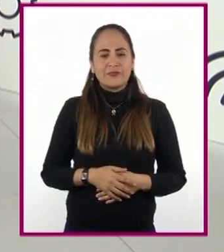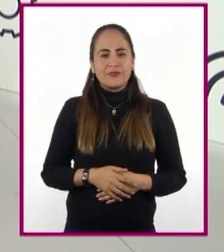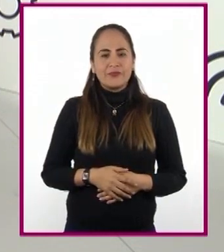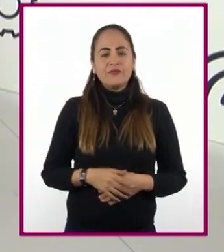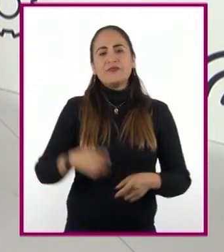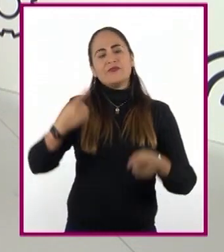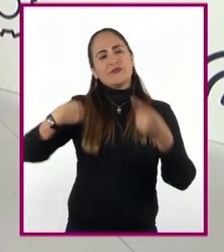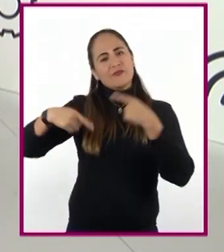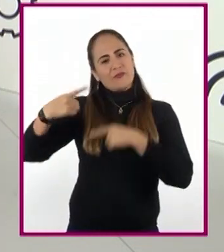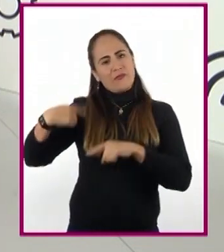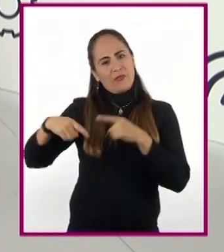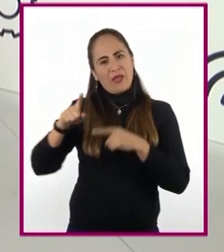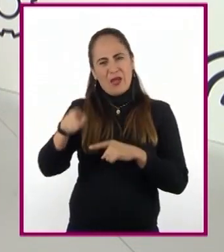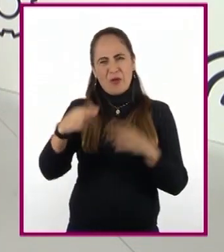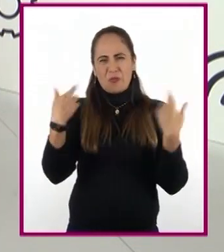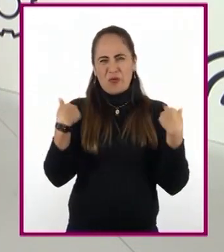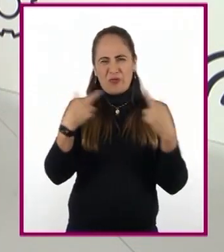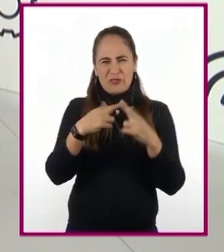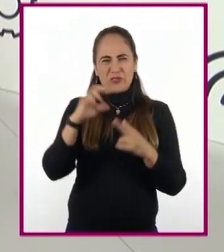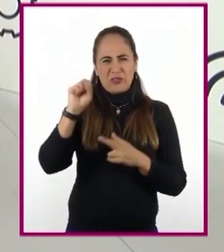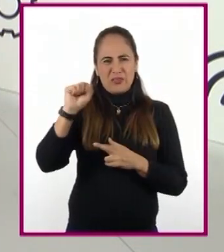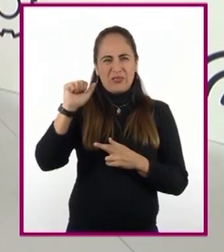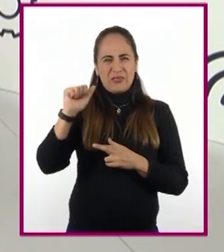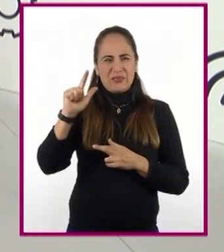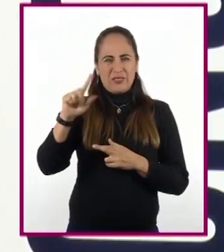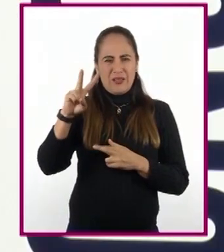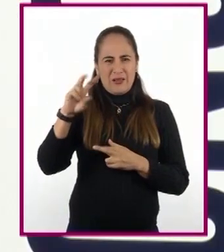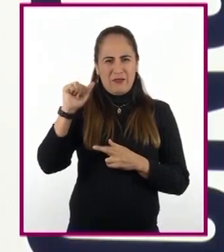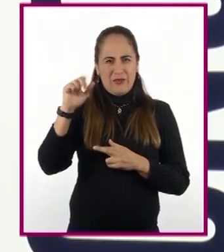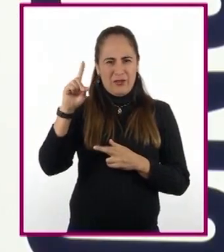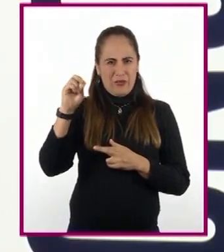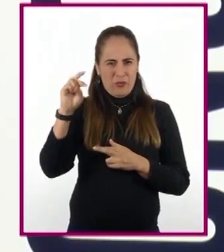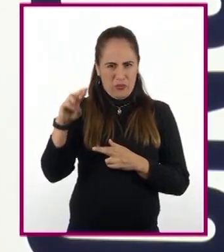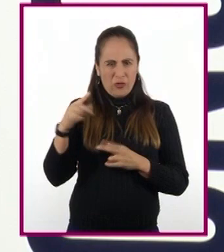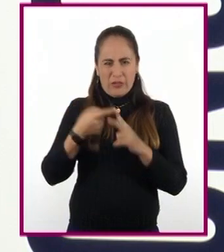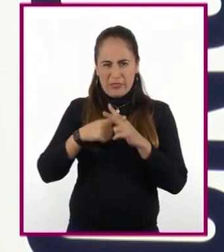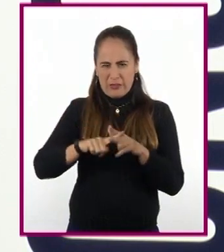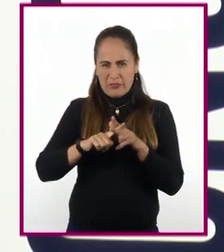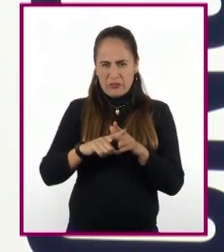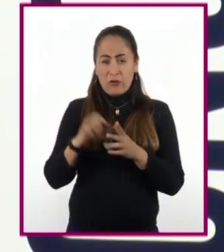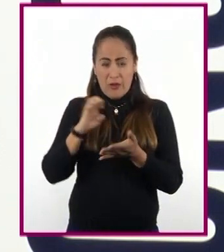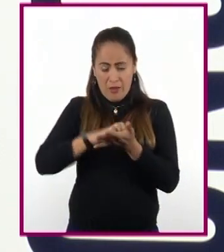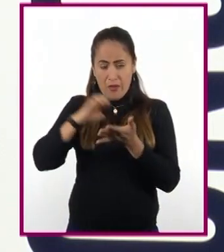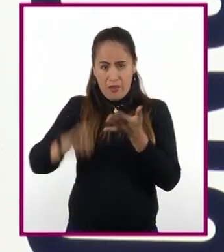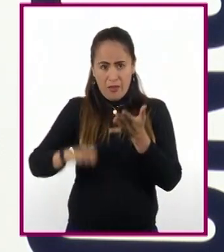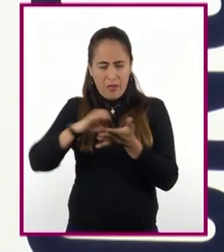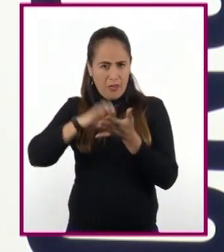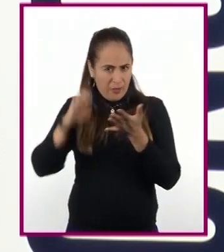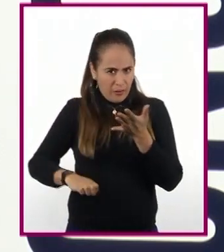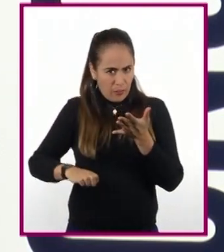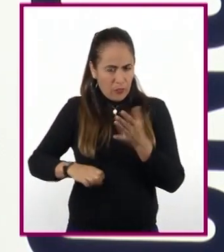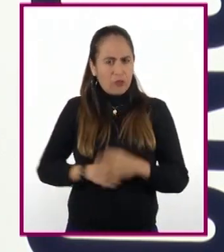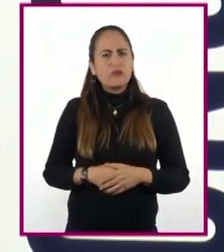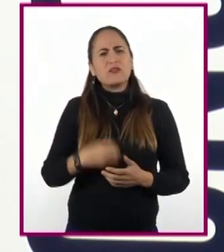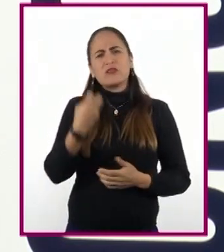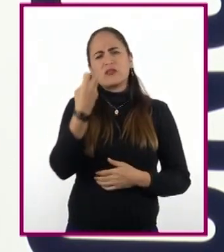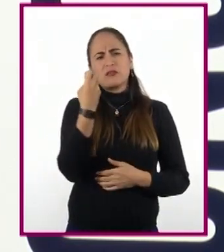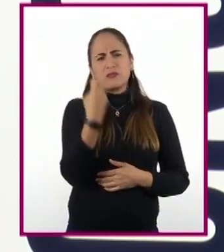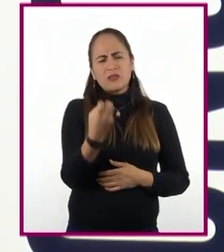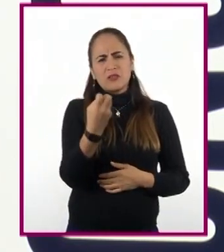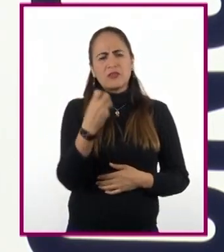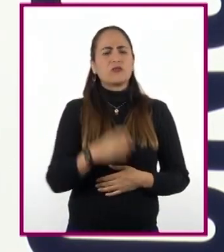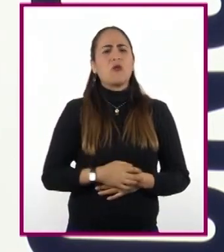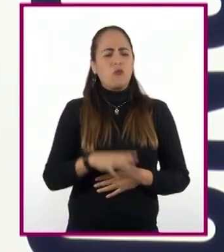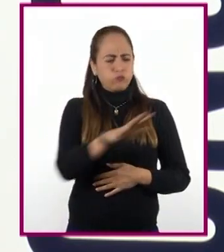lo que nos contó el profesor Salvador al inicio, estos ejemplos que nos dio hacen referencia a